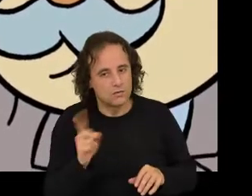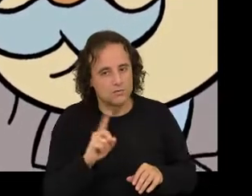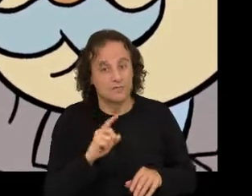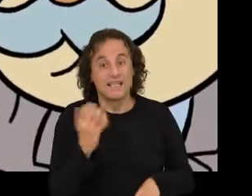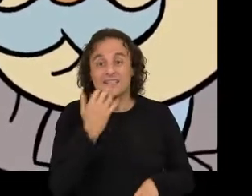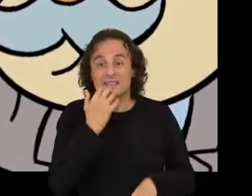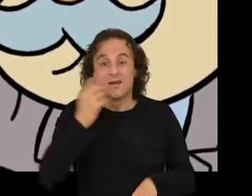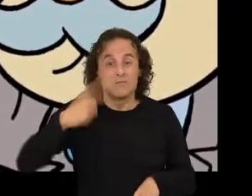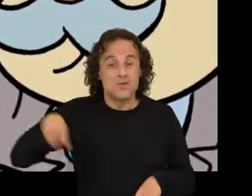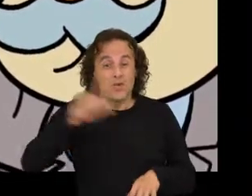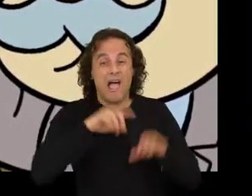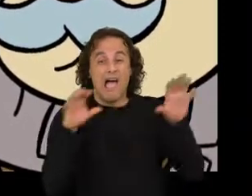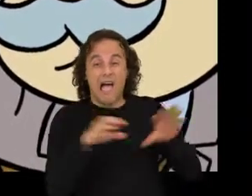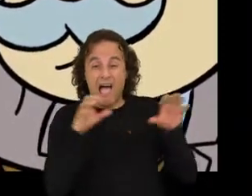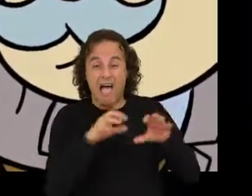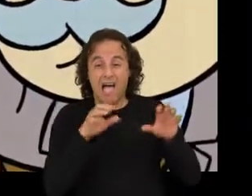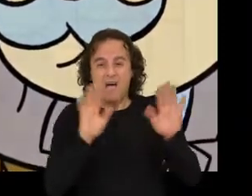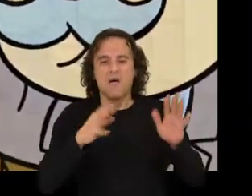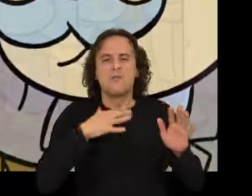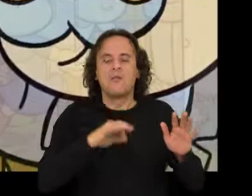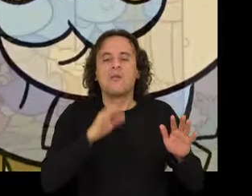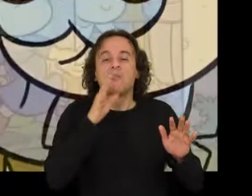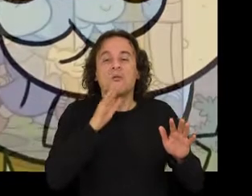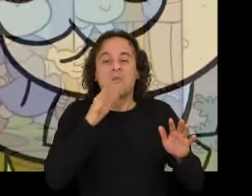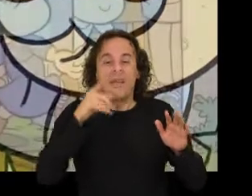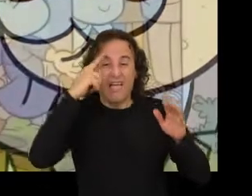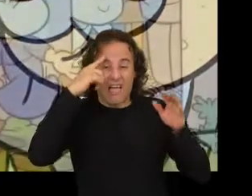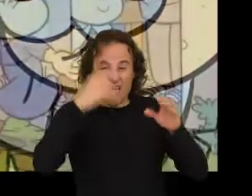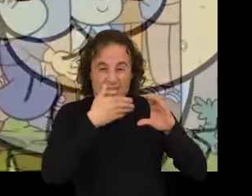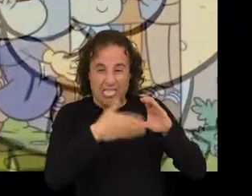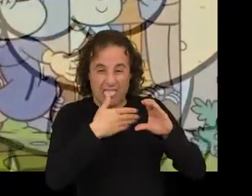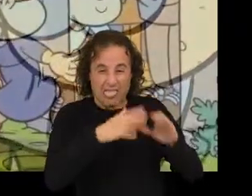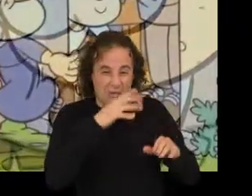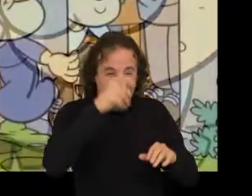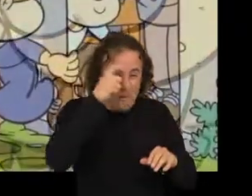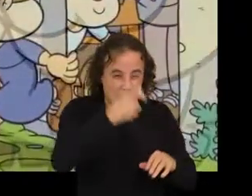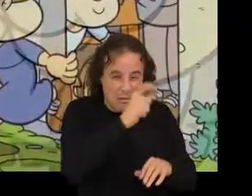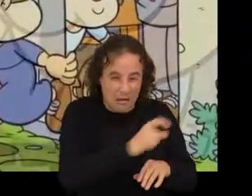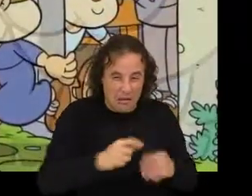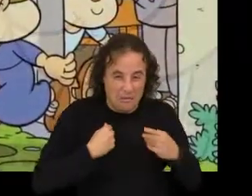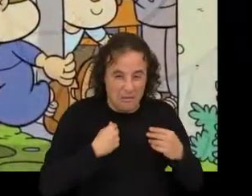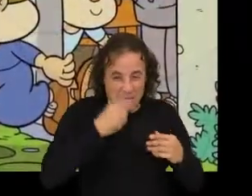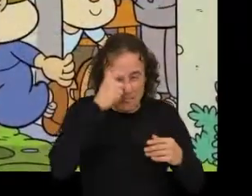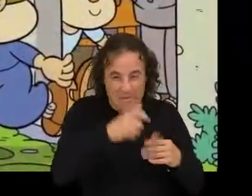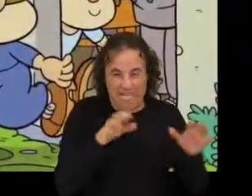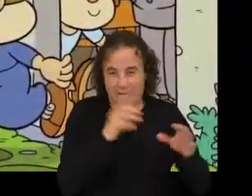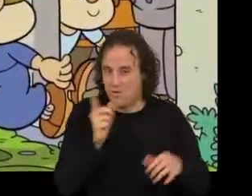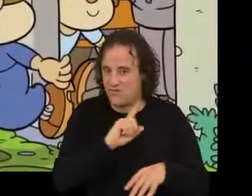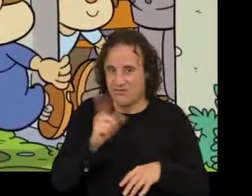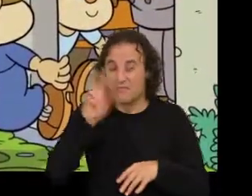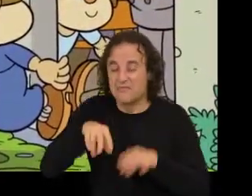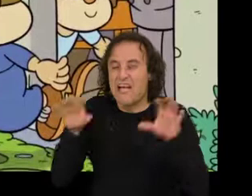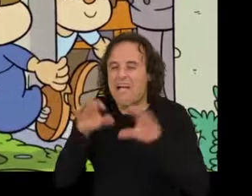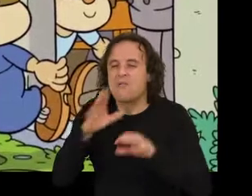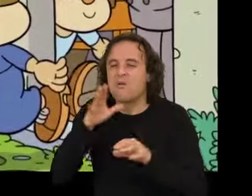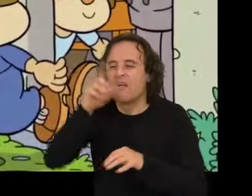excitar vuestra hilaridad, no es la santa ignorancia de este aldeanito, sino la imprudente